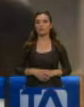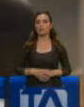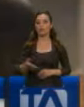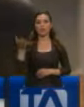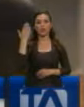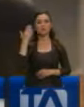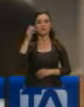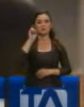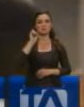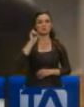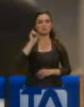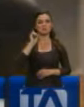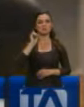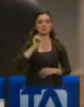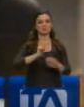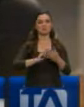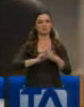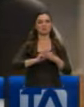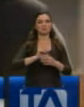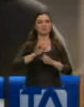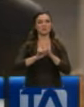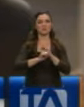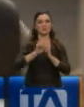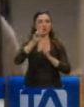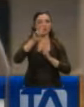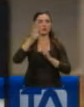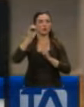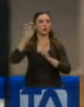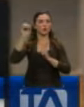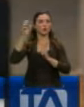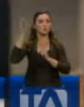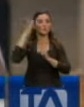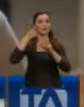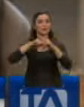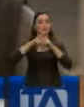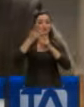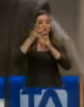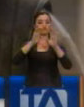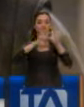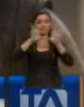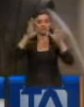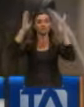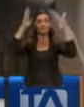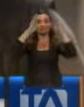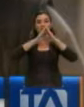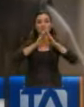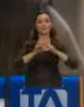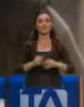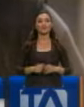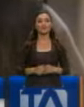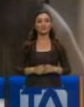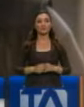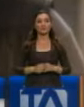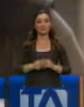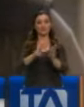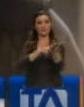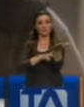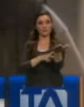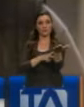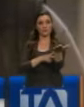2005, por ahí, o de 2000, de año 2000. Es una casa